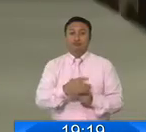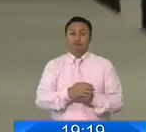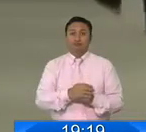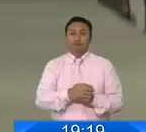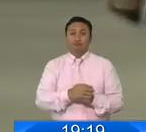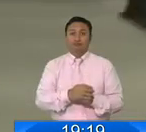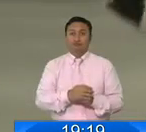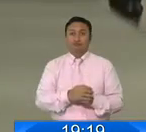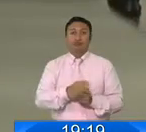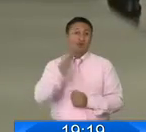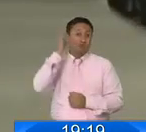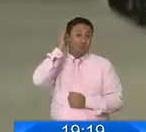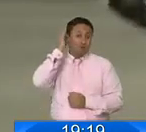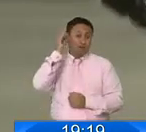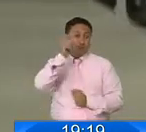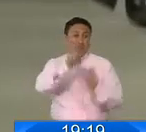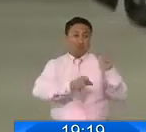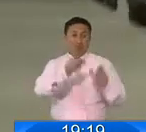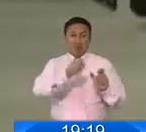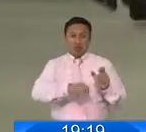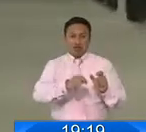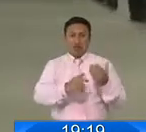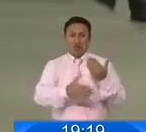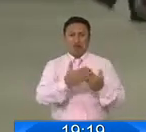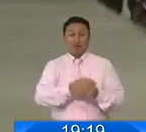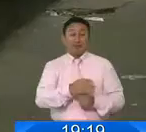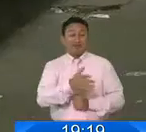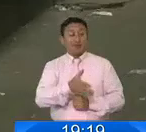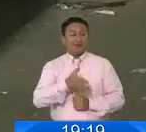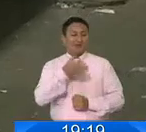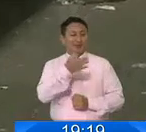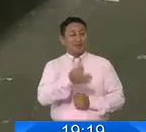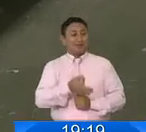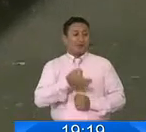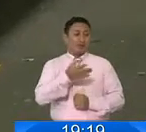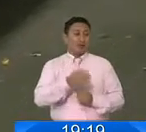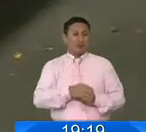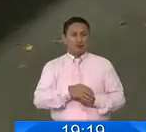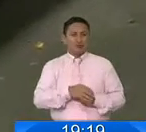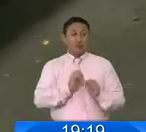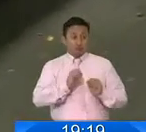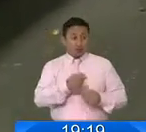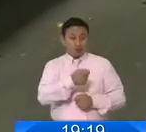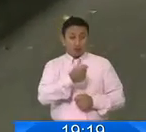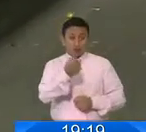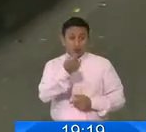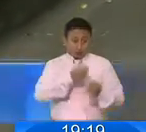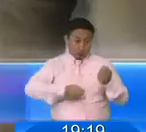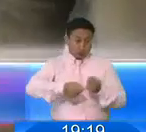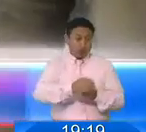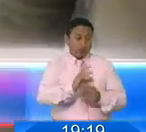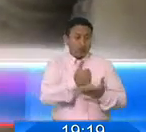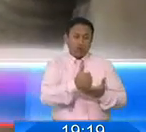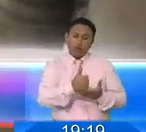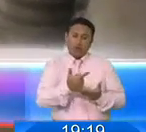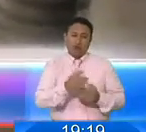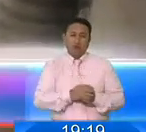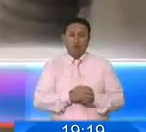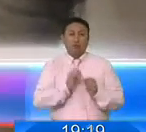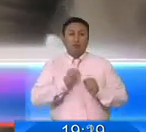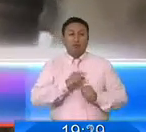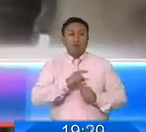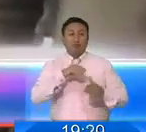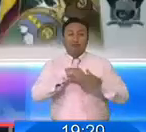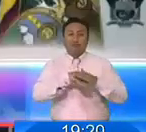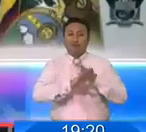facilidad de palabra convenció a varias personas quienes supuestamente entregaron dinero a cambio que la hoy sentenciada les ayude a ingresar a las